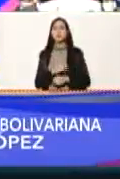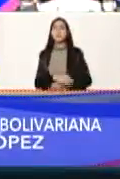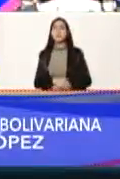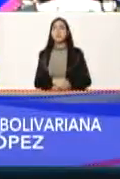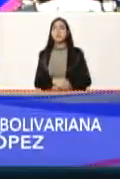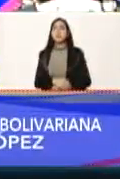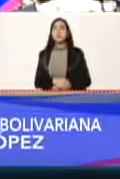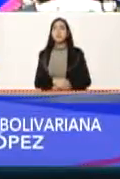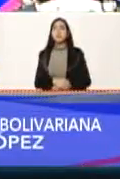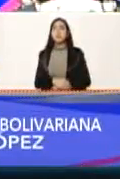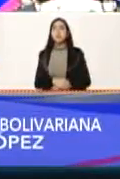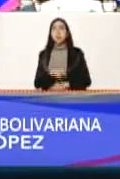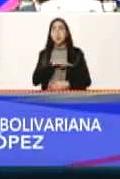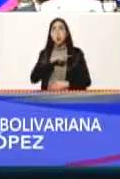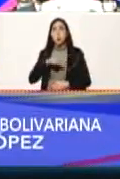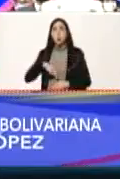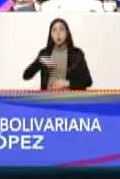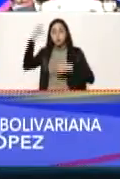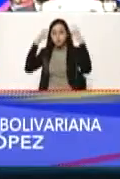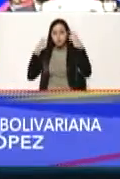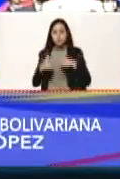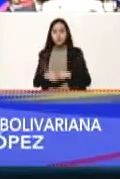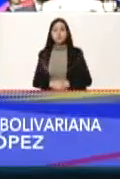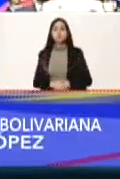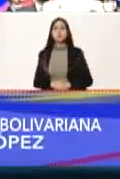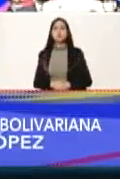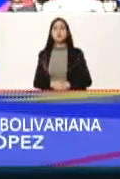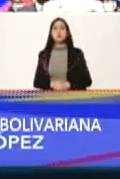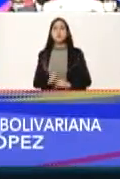edecán de nuestro comandante Chávez hasta el día de hoy,